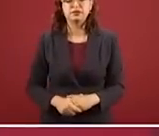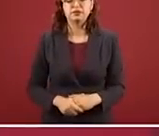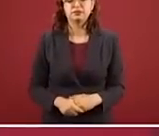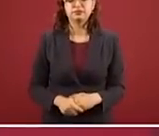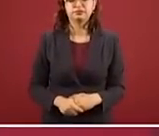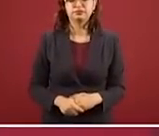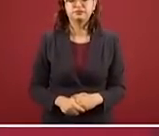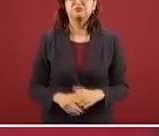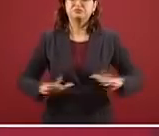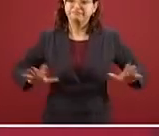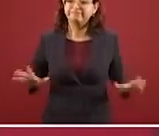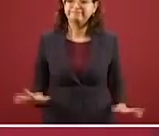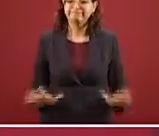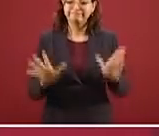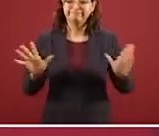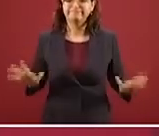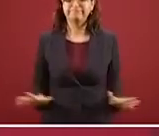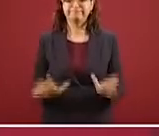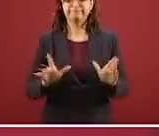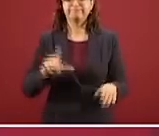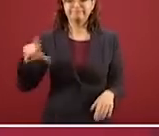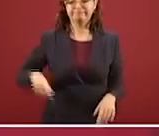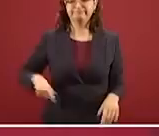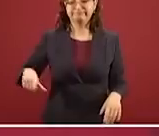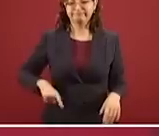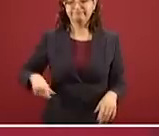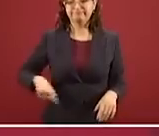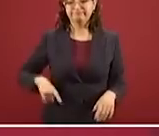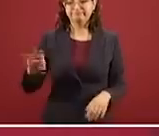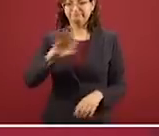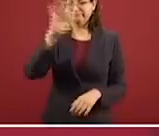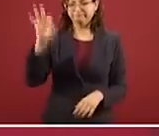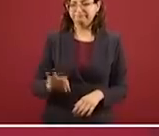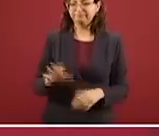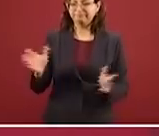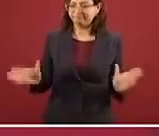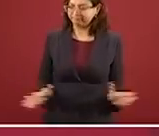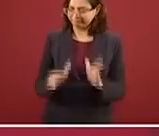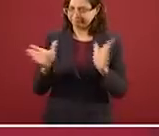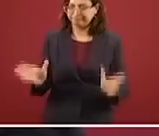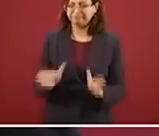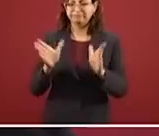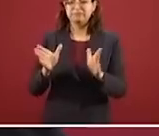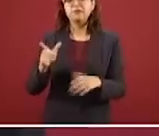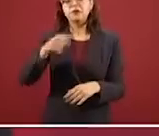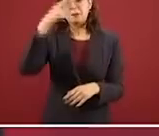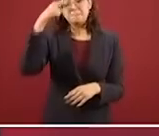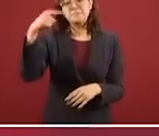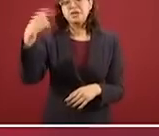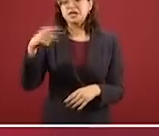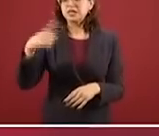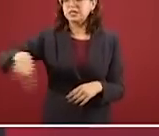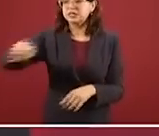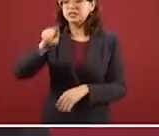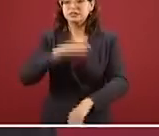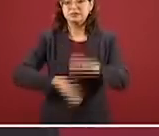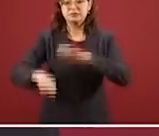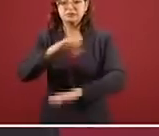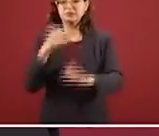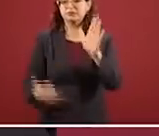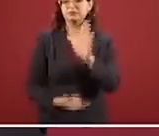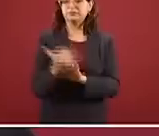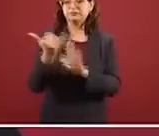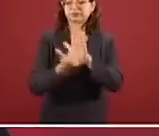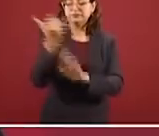Había un estímulo de parte del gobierno para las compañías que construían ferrocarriles,